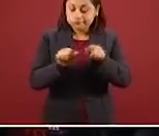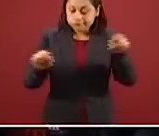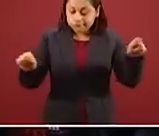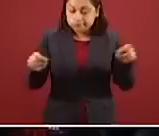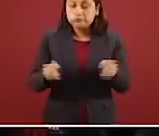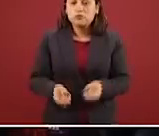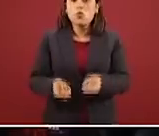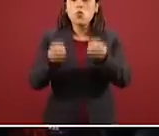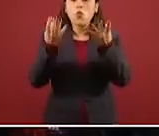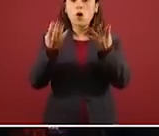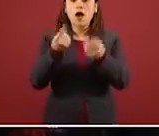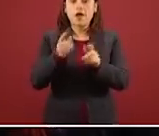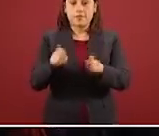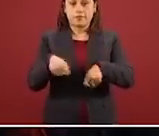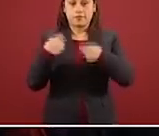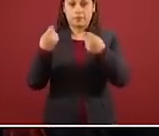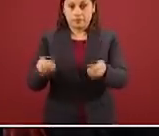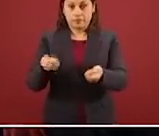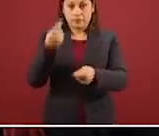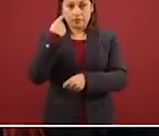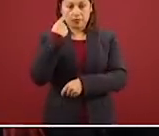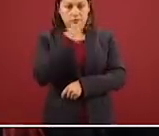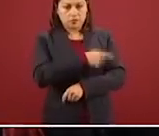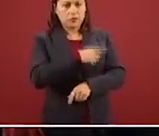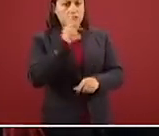A ver si tienen la lámina de la superficie.